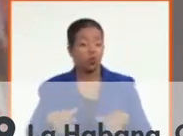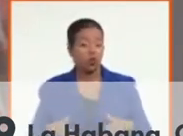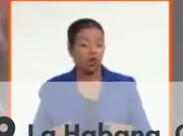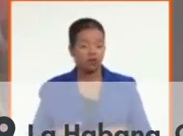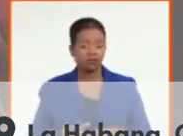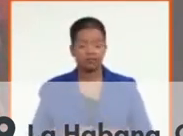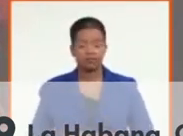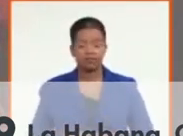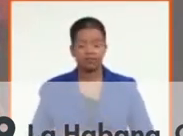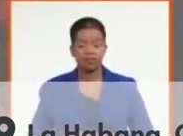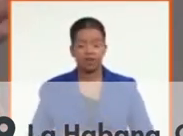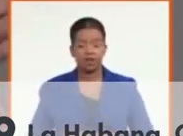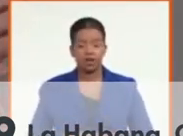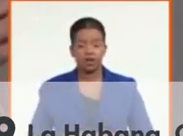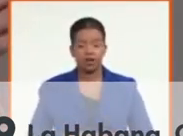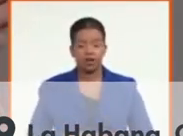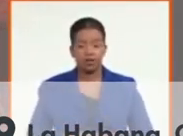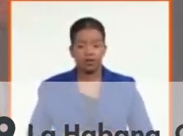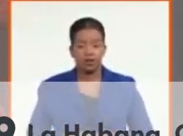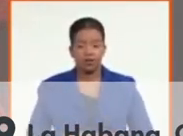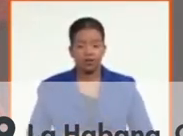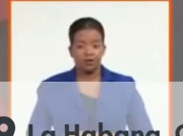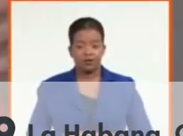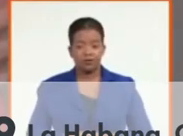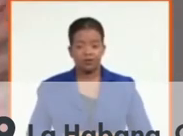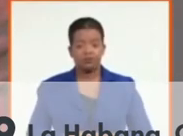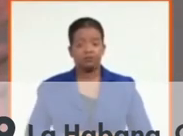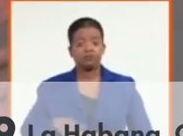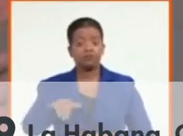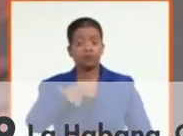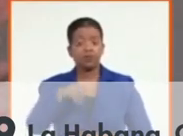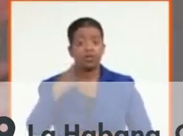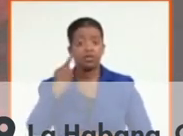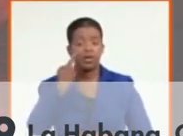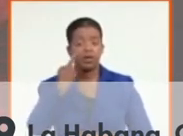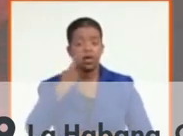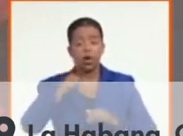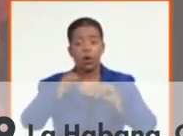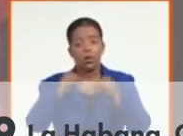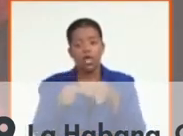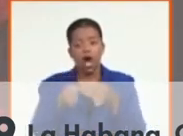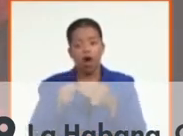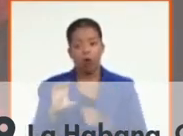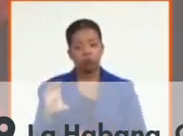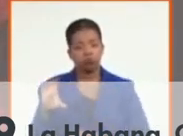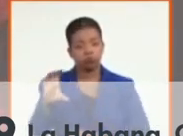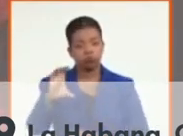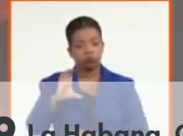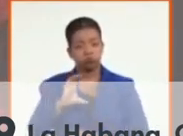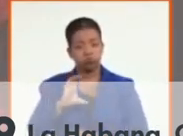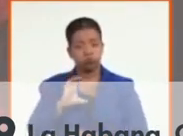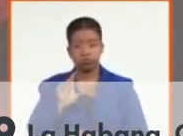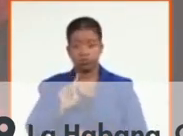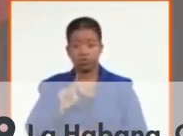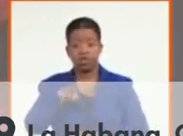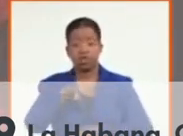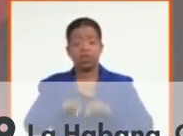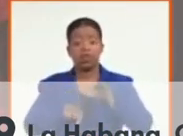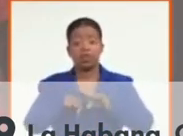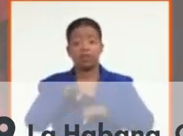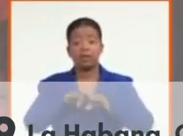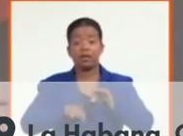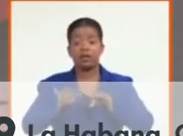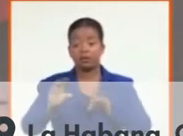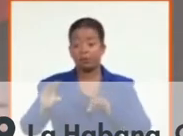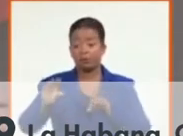salario de una el salario en abstracto el salario como una categoría independiente el salario hay que verlo con relacionado con los precios de